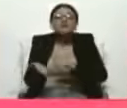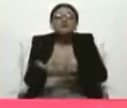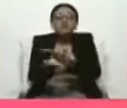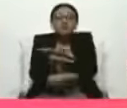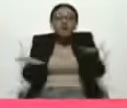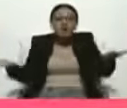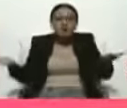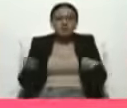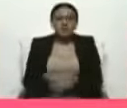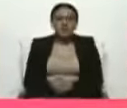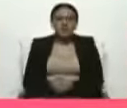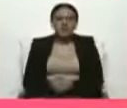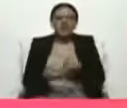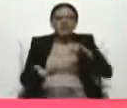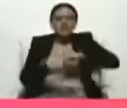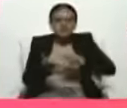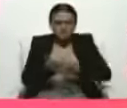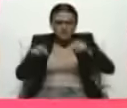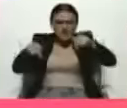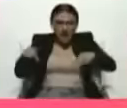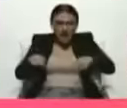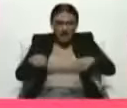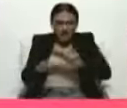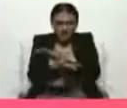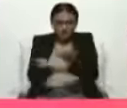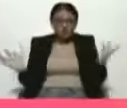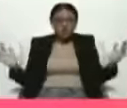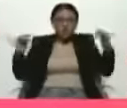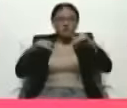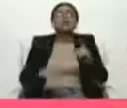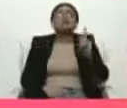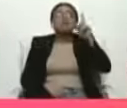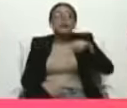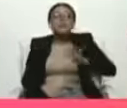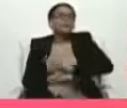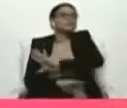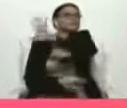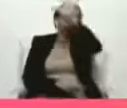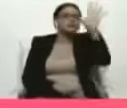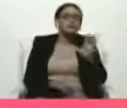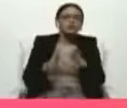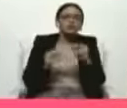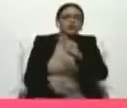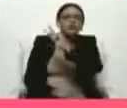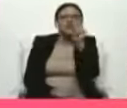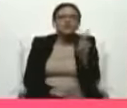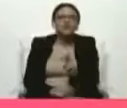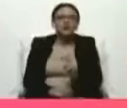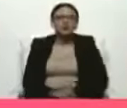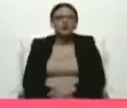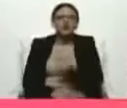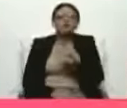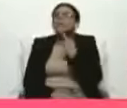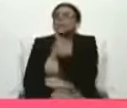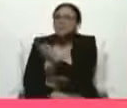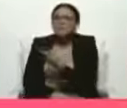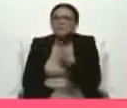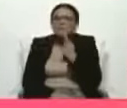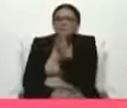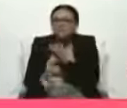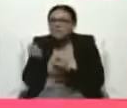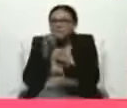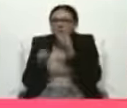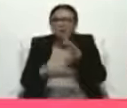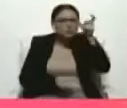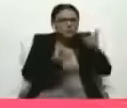Y eso ocurre en este salón, pero eso ocurre en cualquier calle de Venezuela que usted le pregunte a la gente. Y eso ocurre en cualquier comunidad